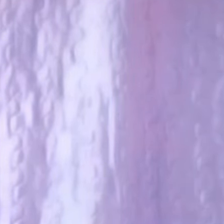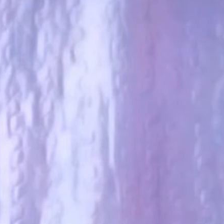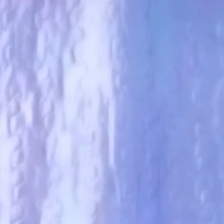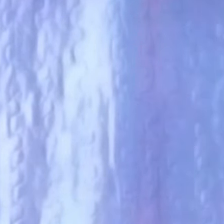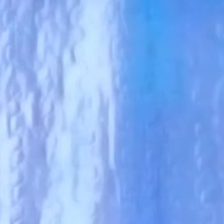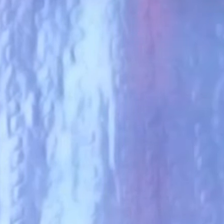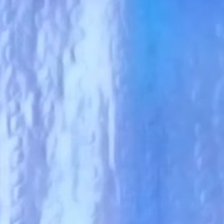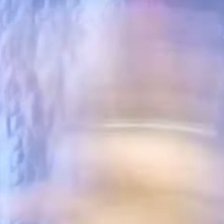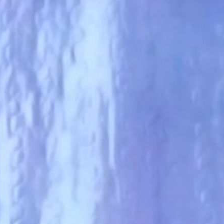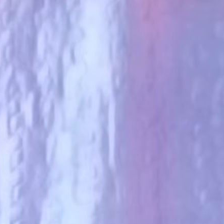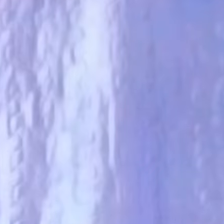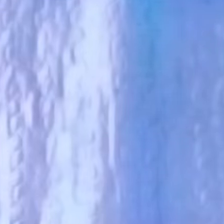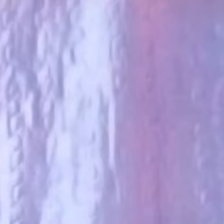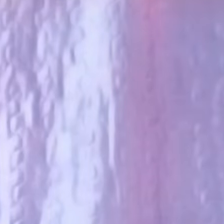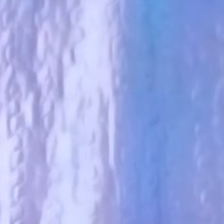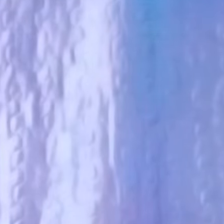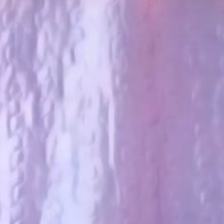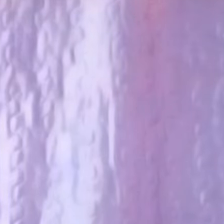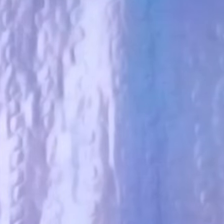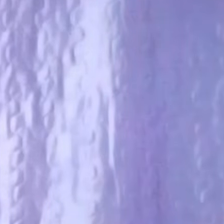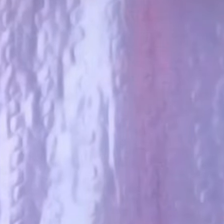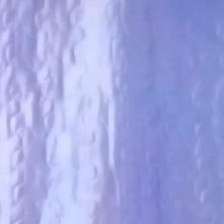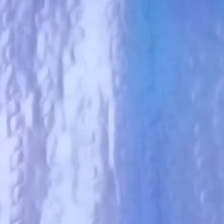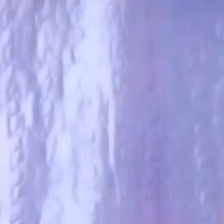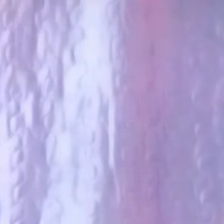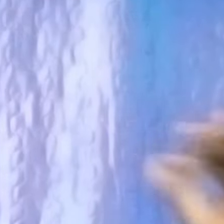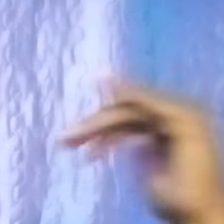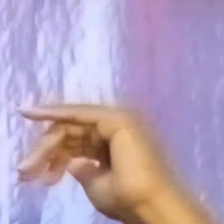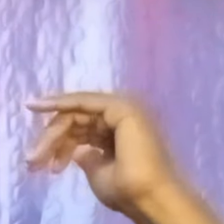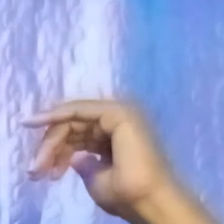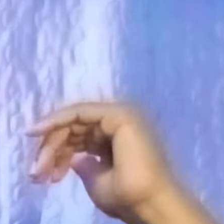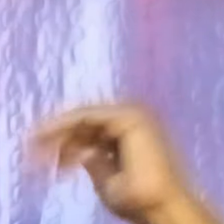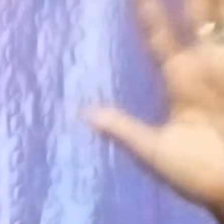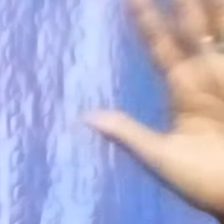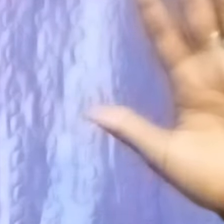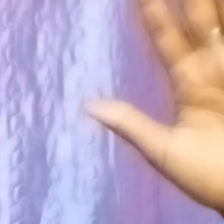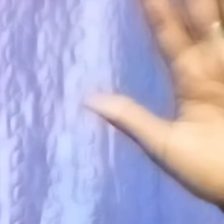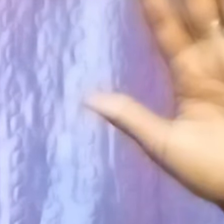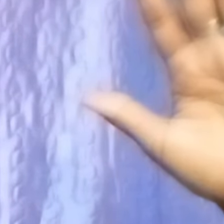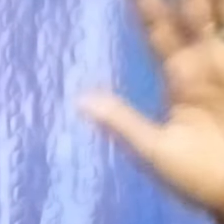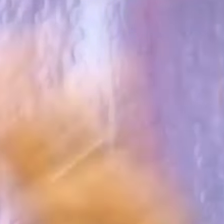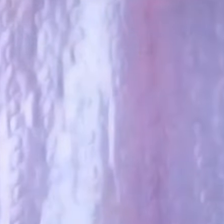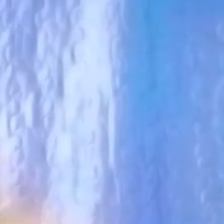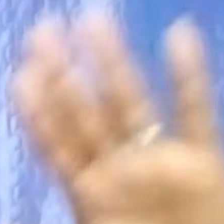que no sé, bello, me gustó. Y eso que me han dicho, que Jarabacoa tiene unos ríos,